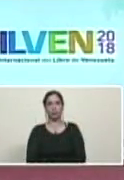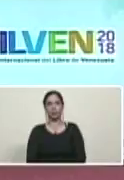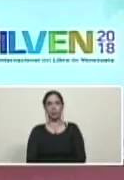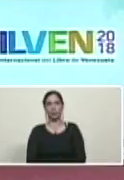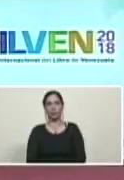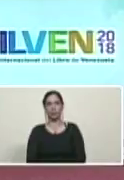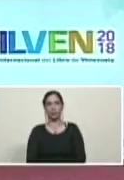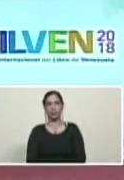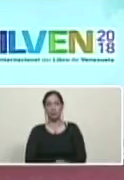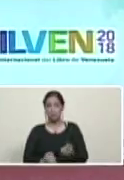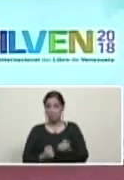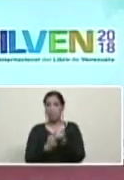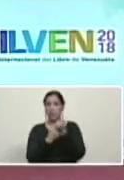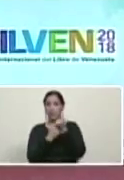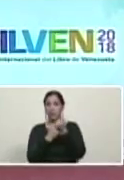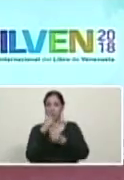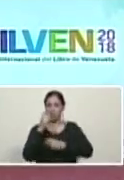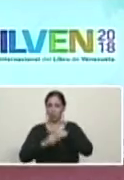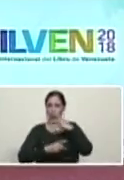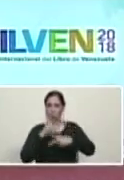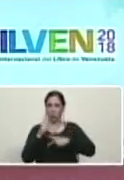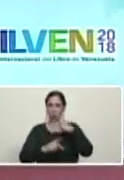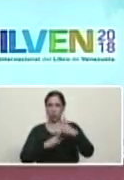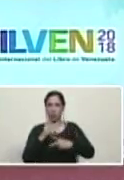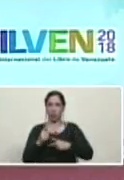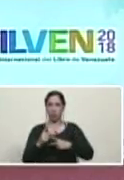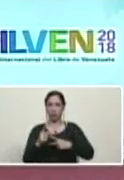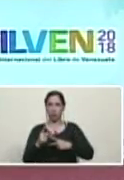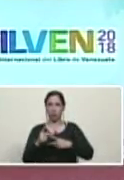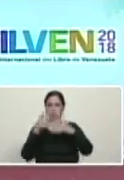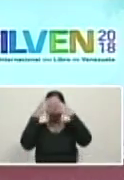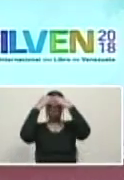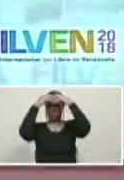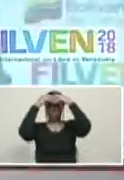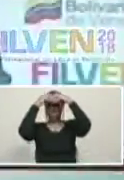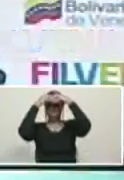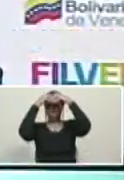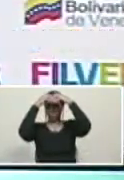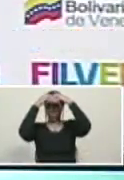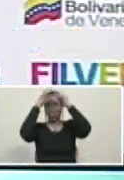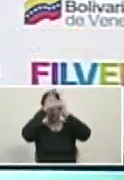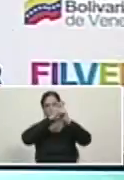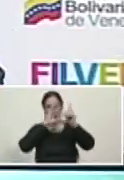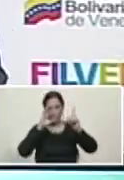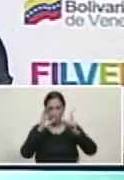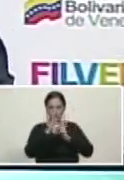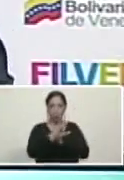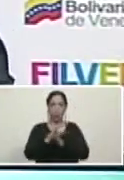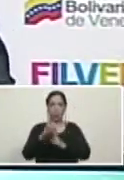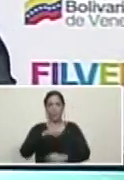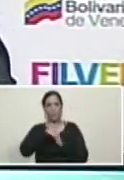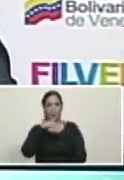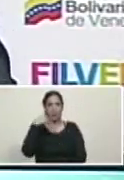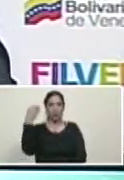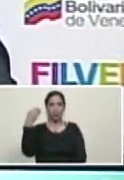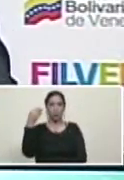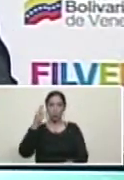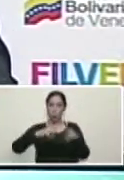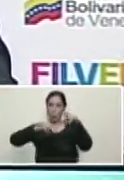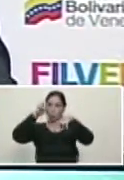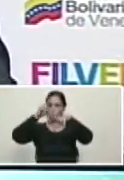Son la base de un proceso de descolonización mental, cultural, espiritual. Y son la base de la